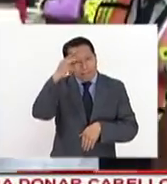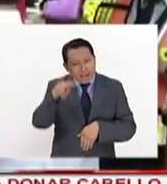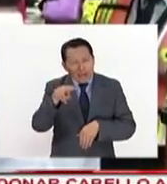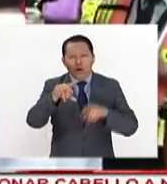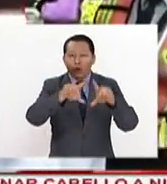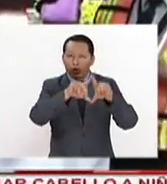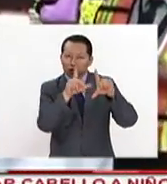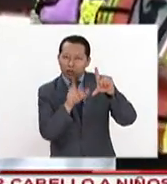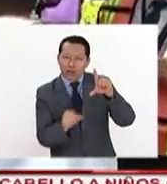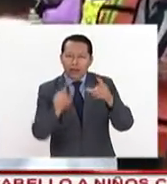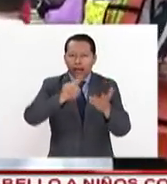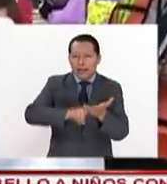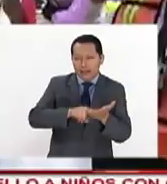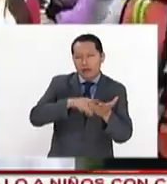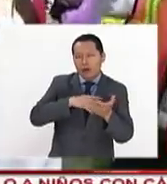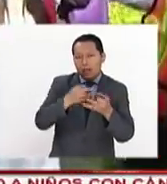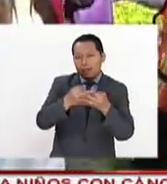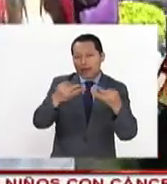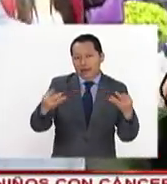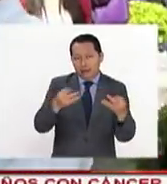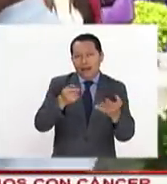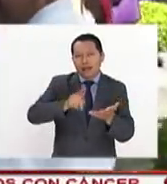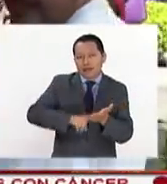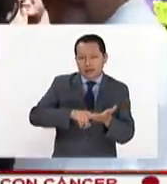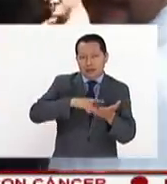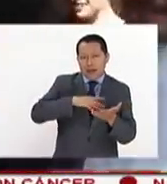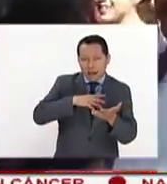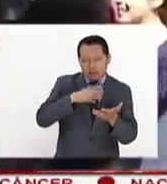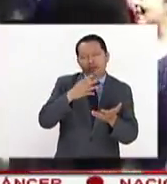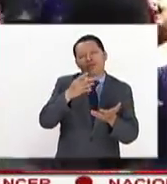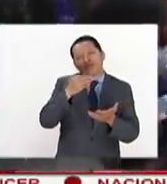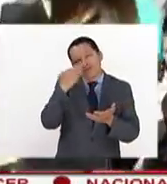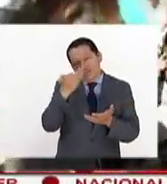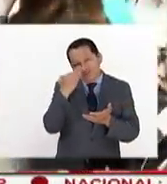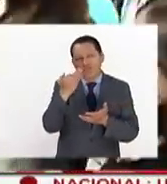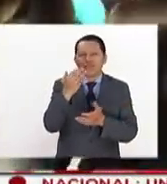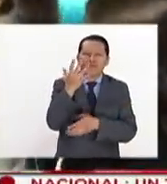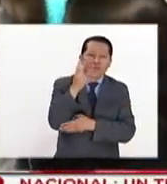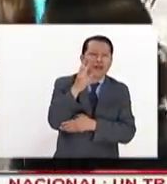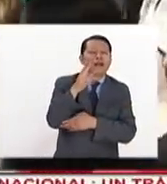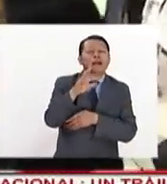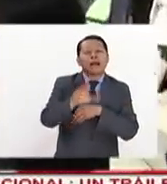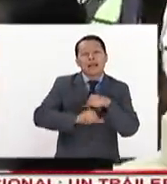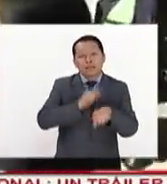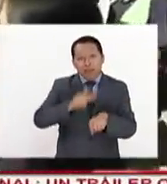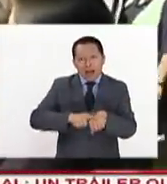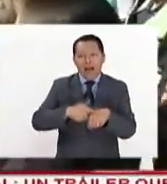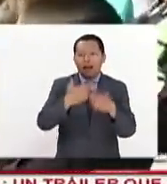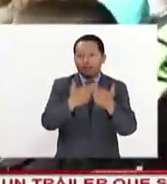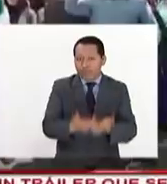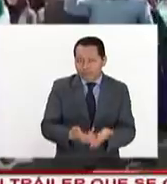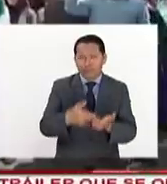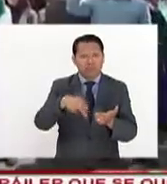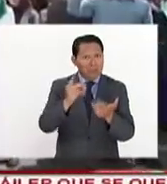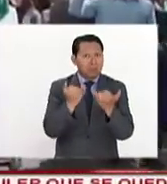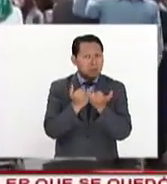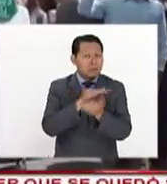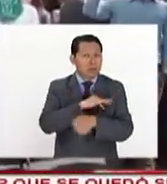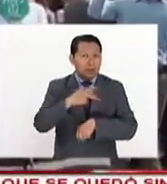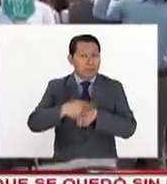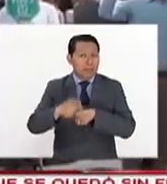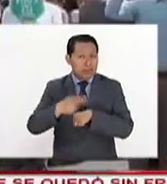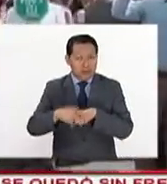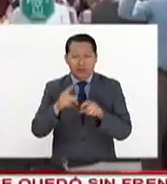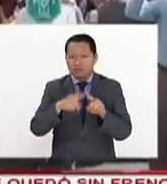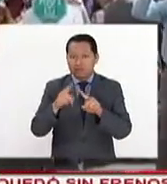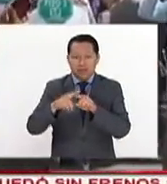condición geográfica, así como es rico en flora, en fauna, también pues estamos expuestos a una gran cantidad de riesgos que ponen